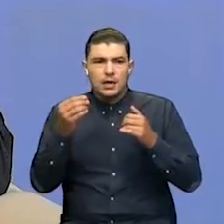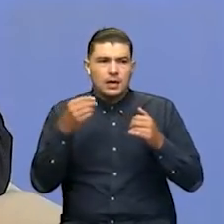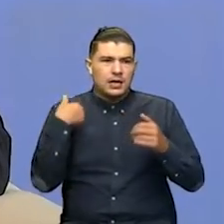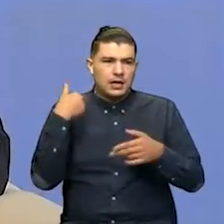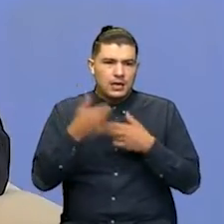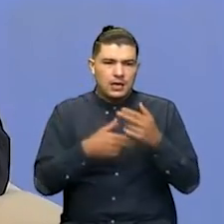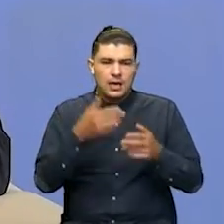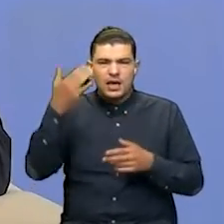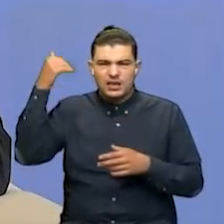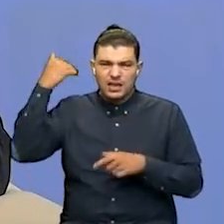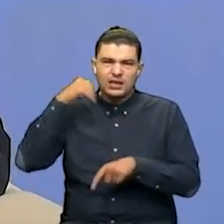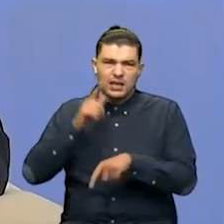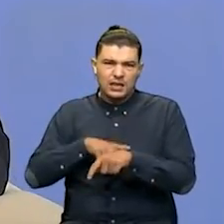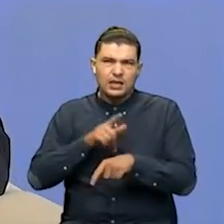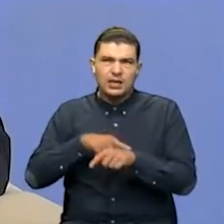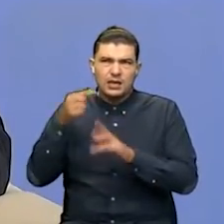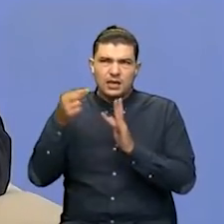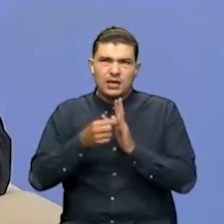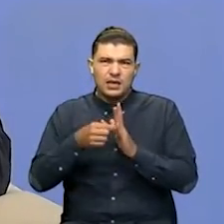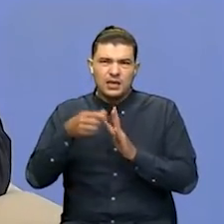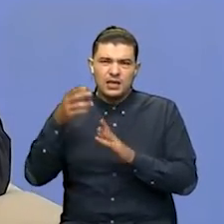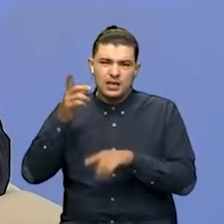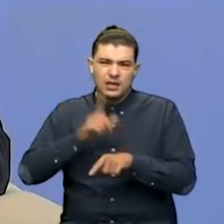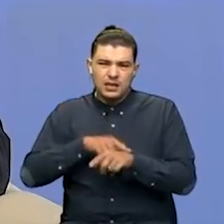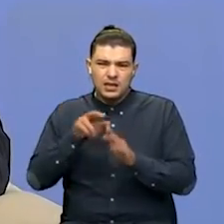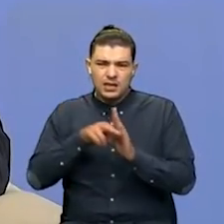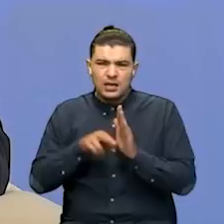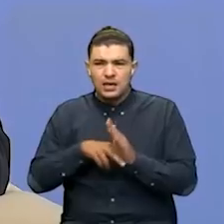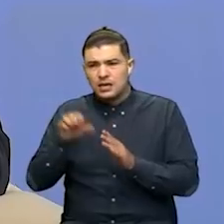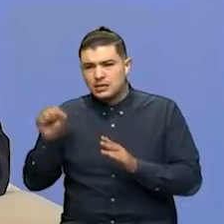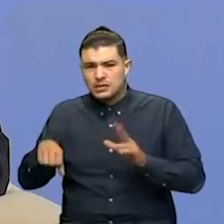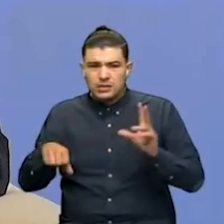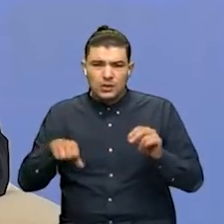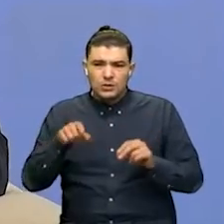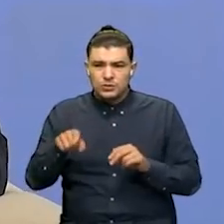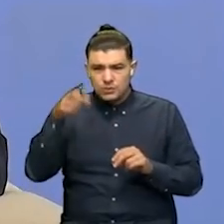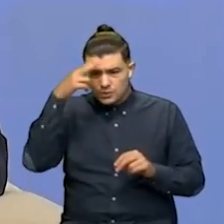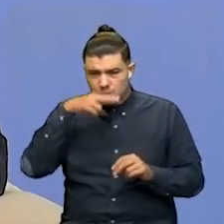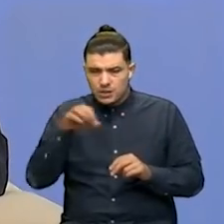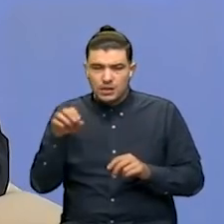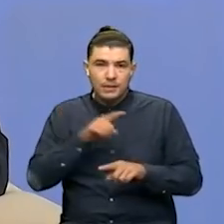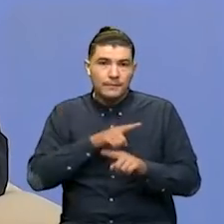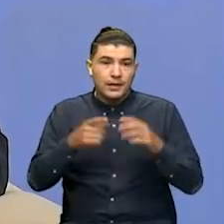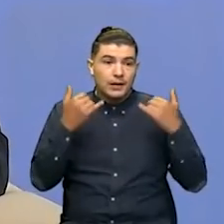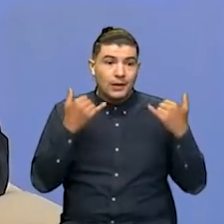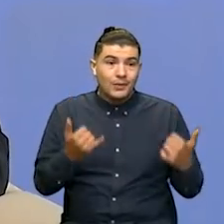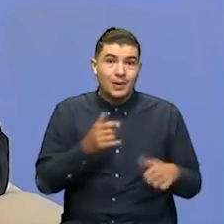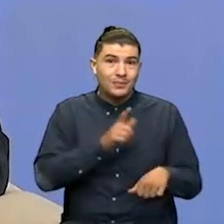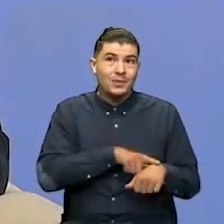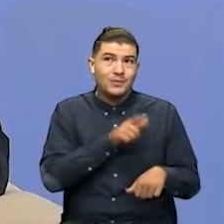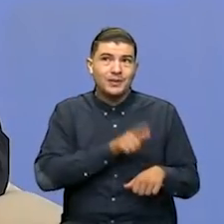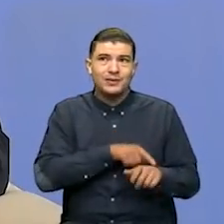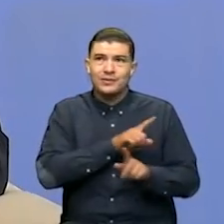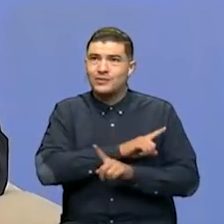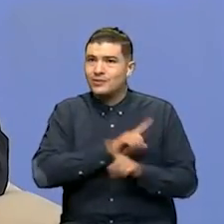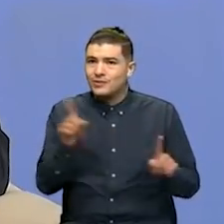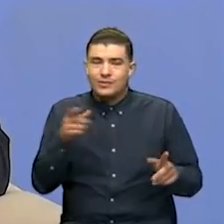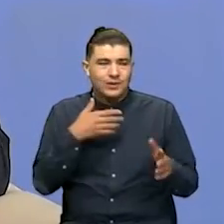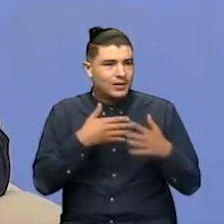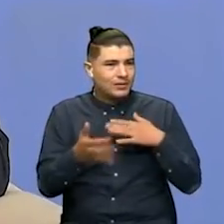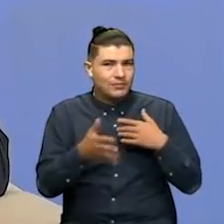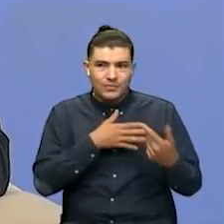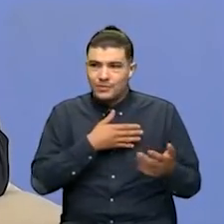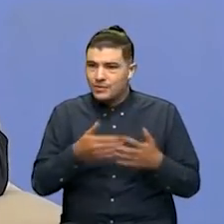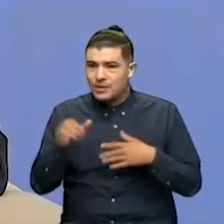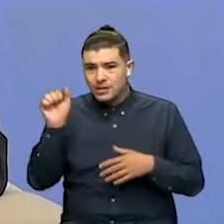era, digamos, en el tiempo de antes, en la normatividad de antes, si era importante si el hijo era legítimo o si no era legítimo. Pero en este momento no, digamos, no importa